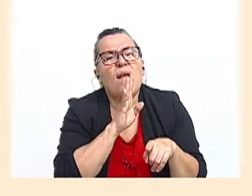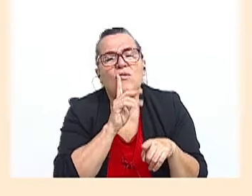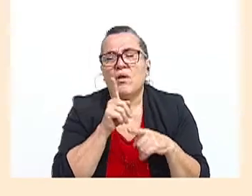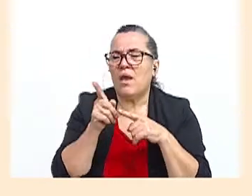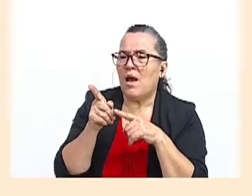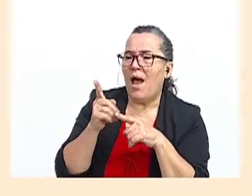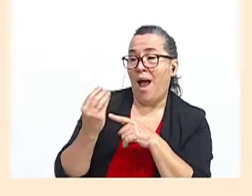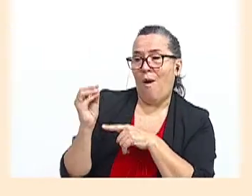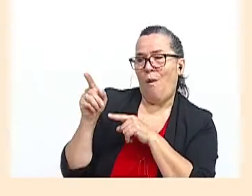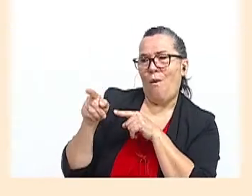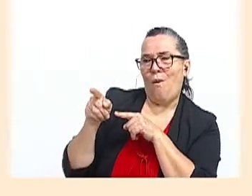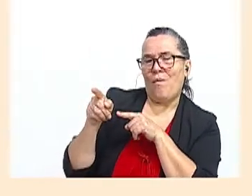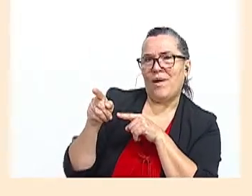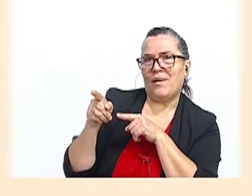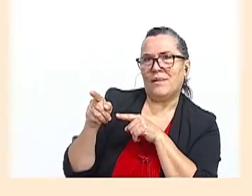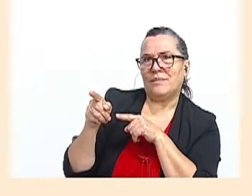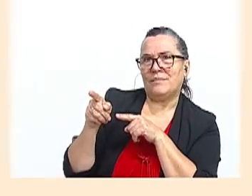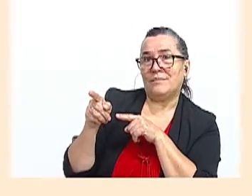joven.